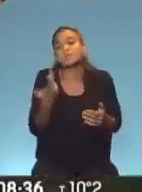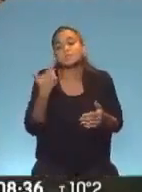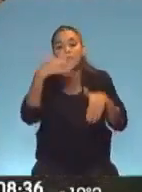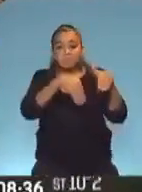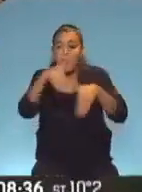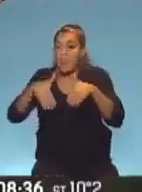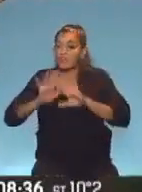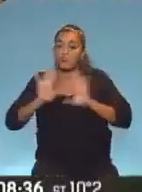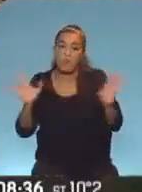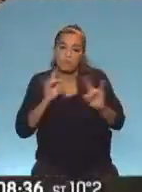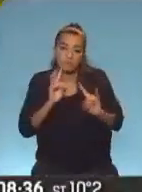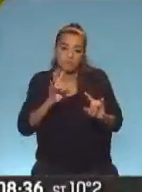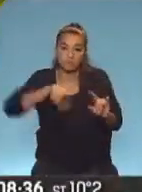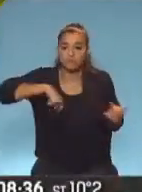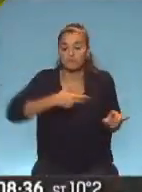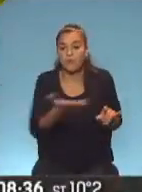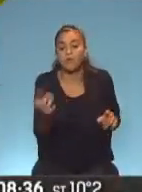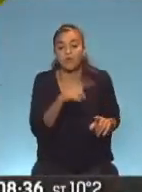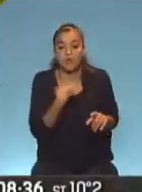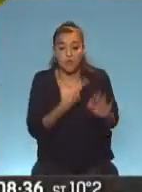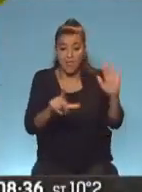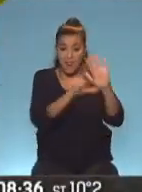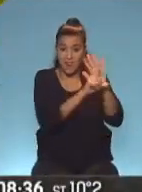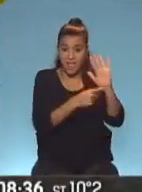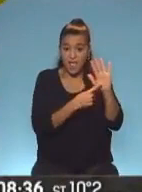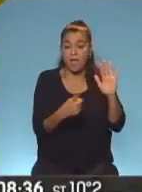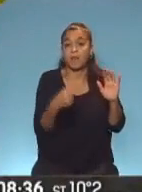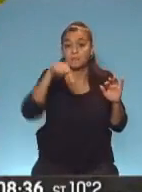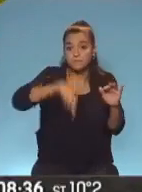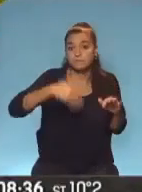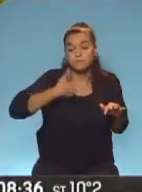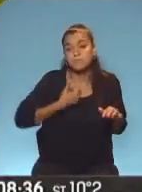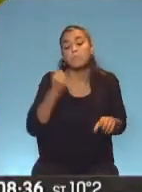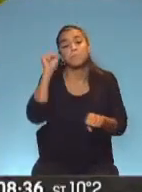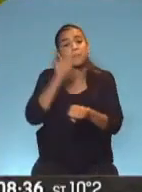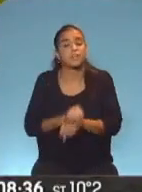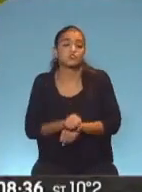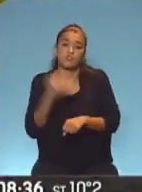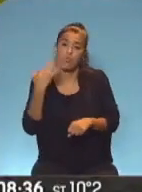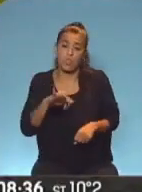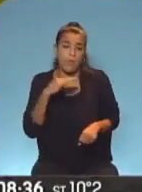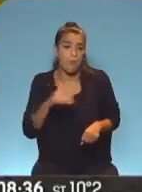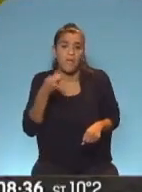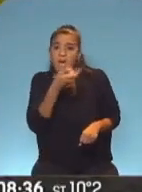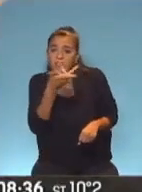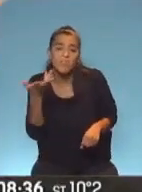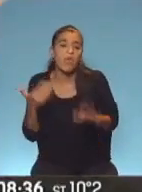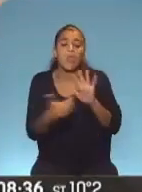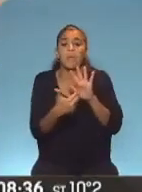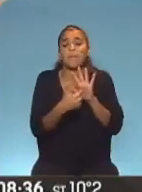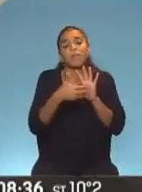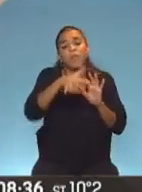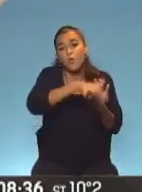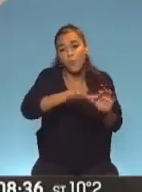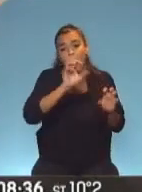sentido o en otro. Desde el punto de vista legal, nuestro país tiene que tener presos en la medida que, la cantidad de presos en la medida que tengan lugares